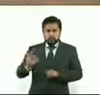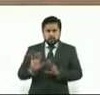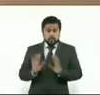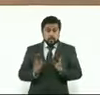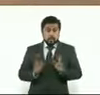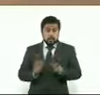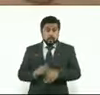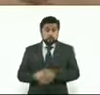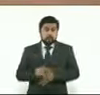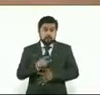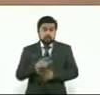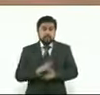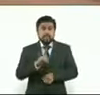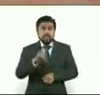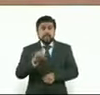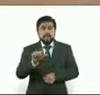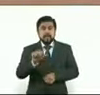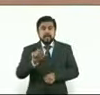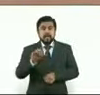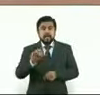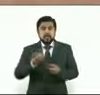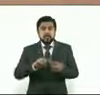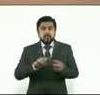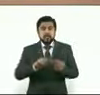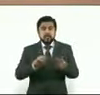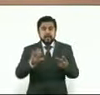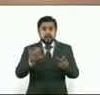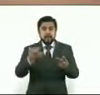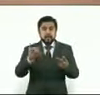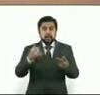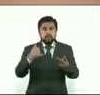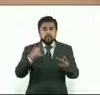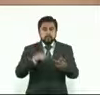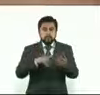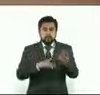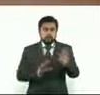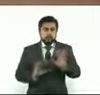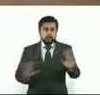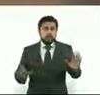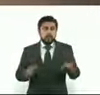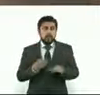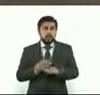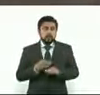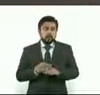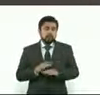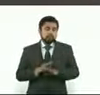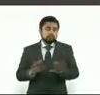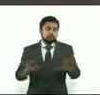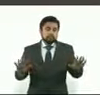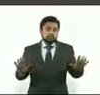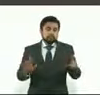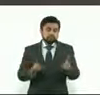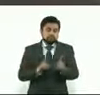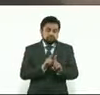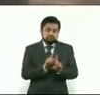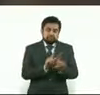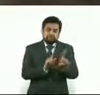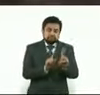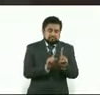Darío y Eloy, que pues se han alternado la punta, aunque en realidad pues es diferencia de un metro, metro y